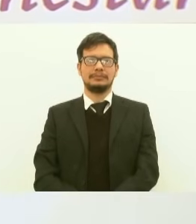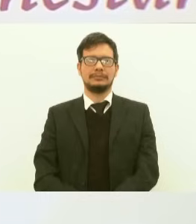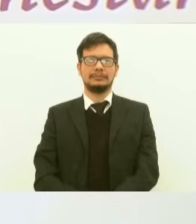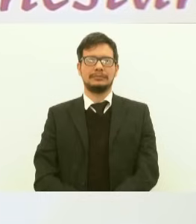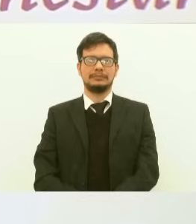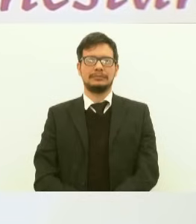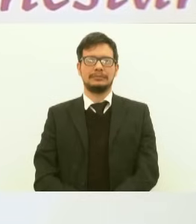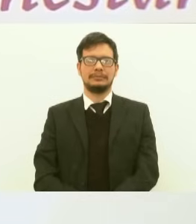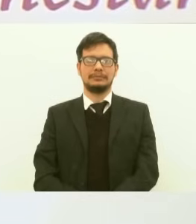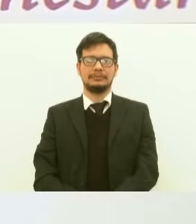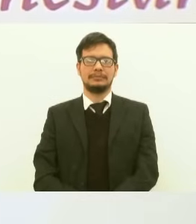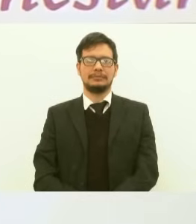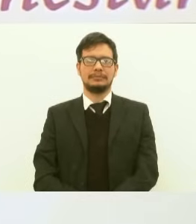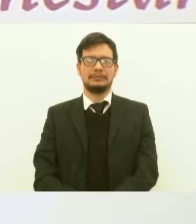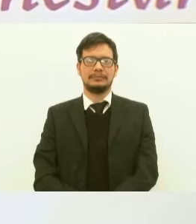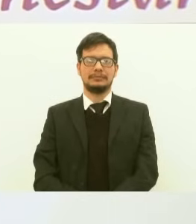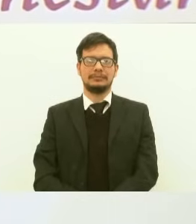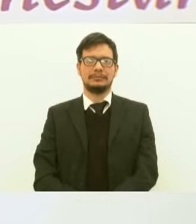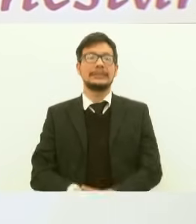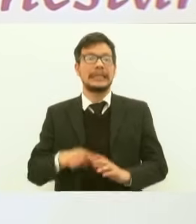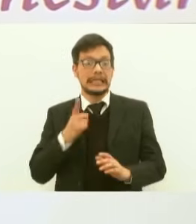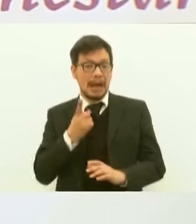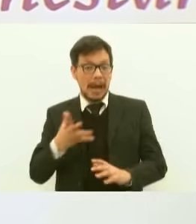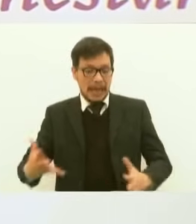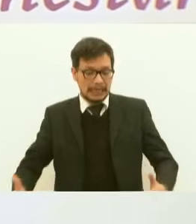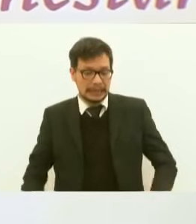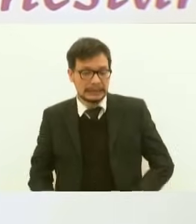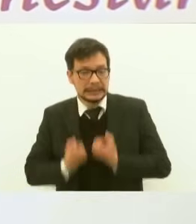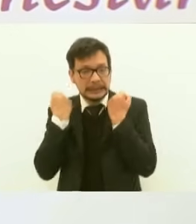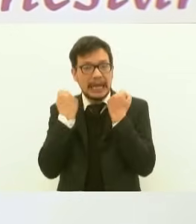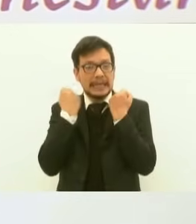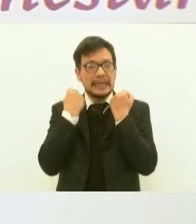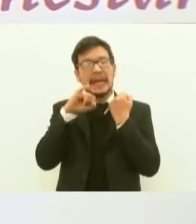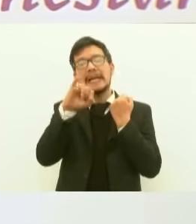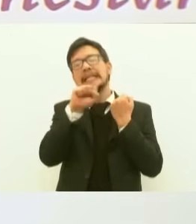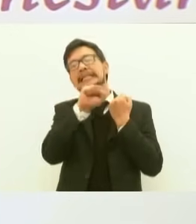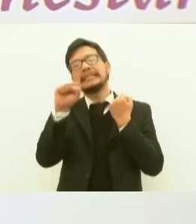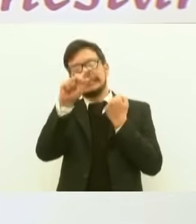Y vamos a rescatar al ISSSTE también,